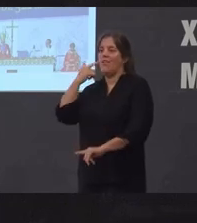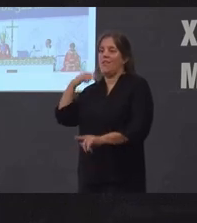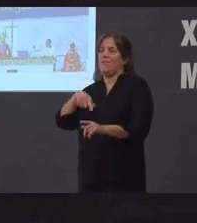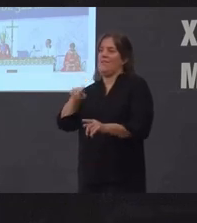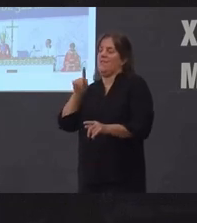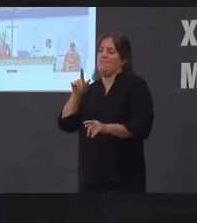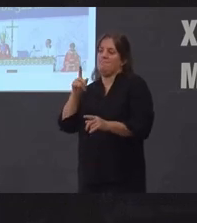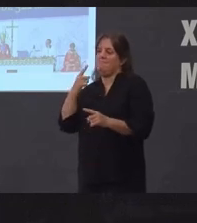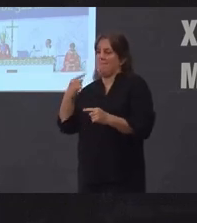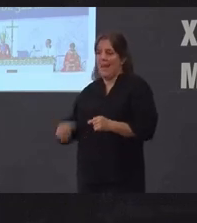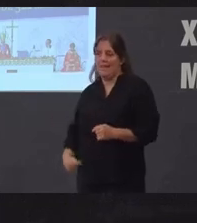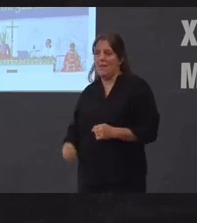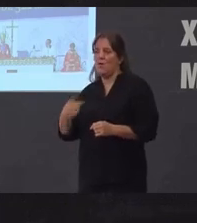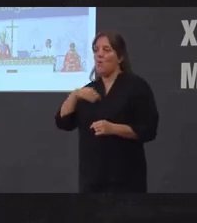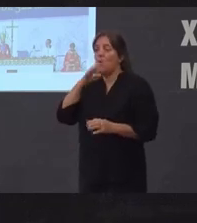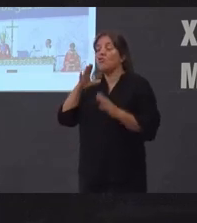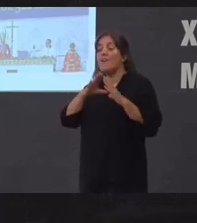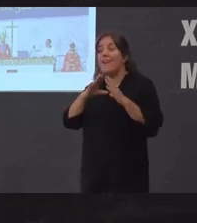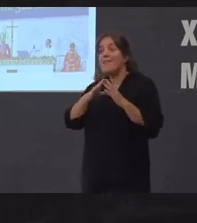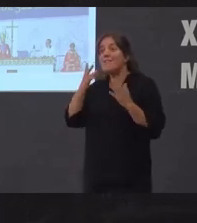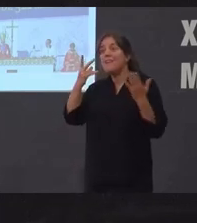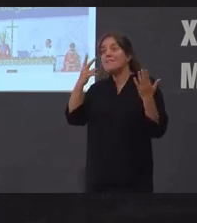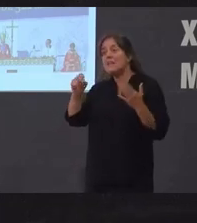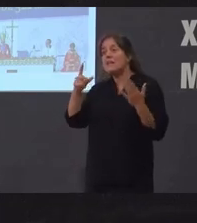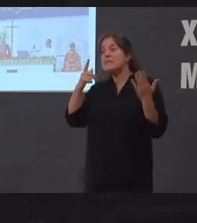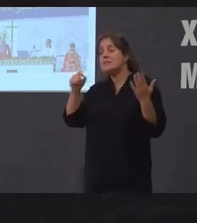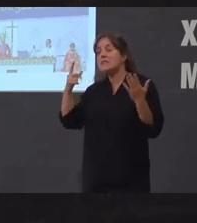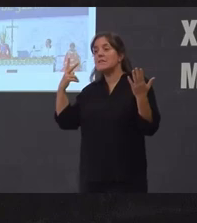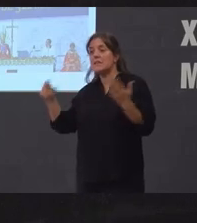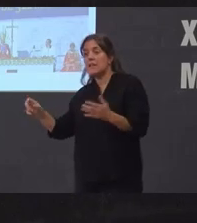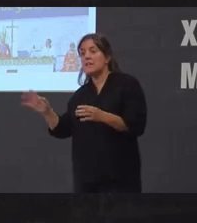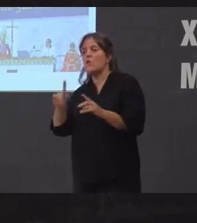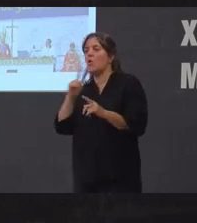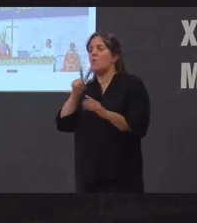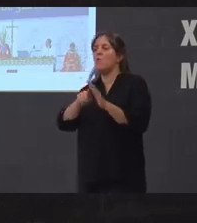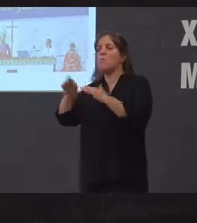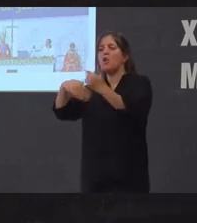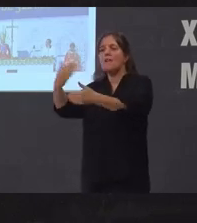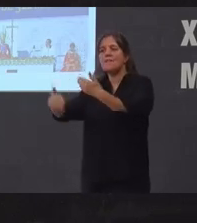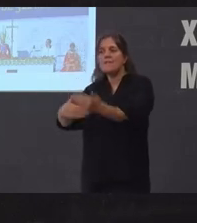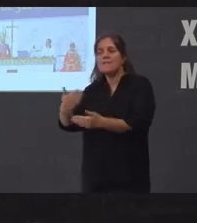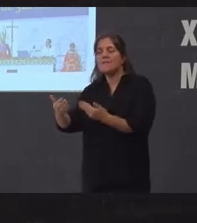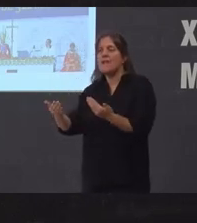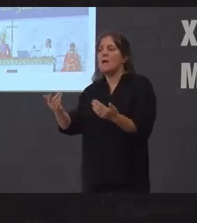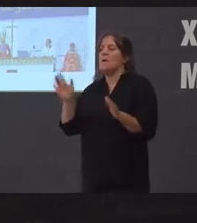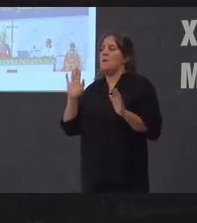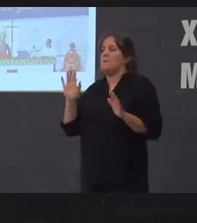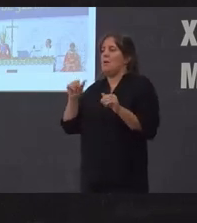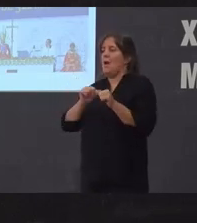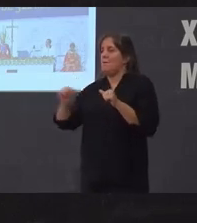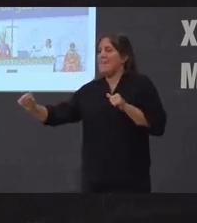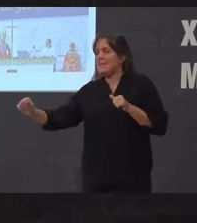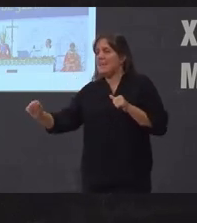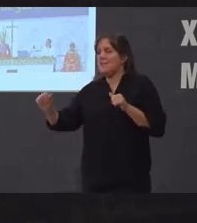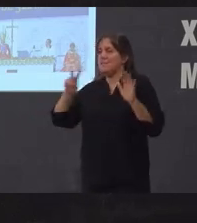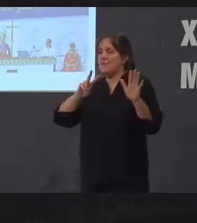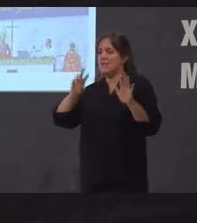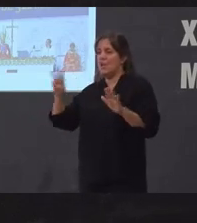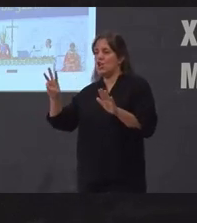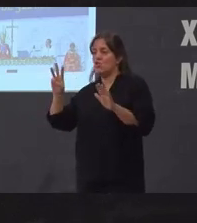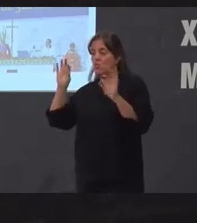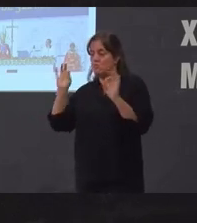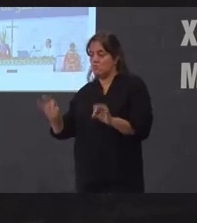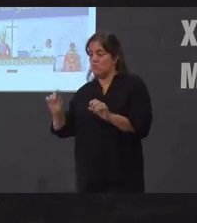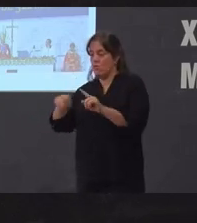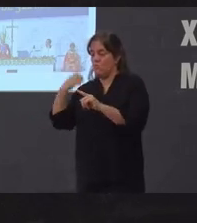momento determinado, como dicíamos, nos anos 60-70, hai unha Igrexa aperturista, progresista do Concilio Vaticano II, pero, ollo, a partir dos anos 78, xusto